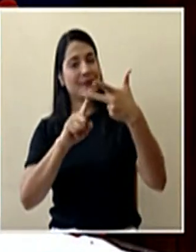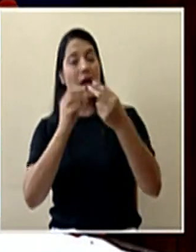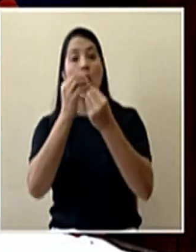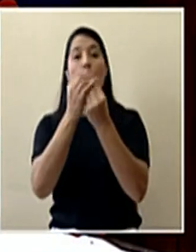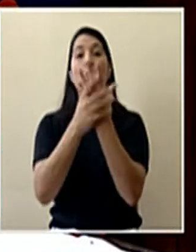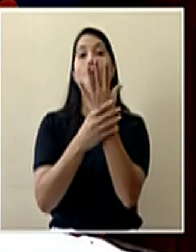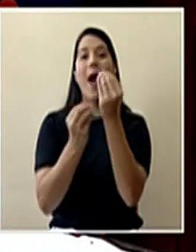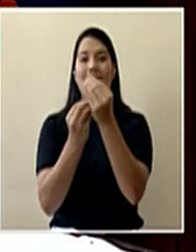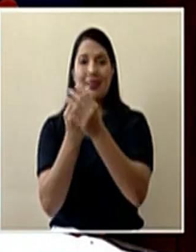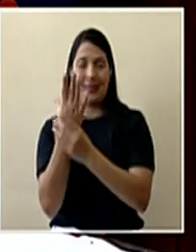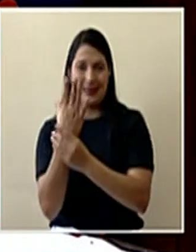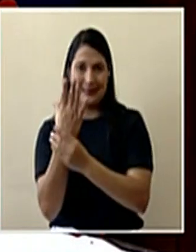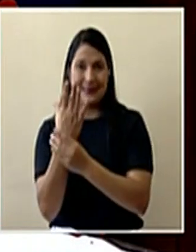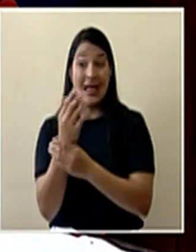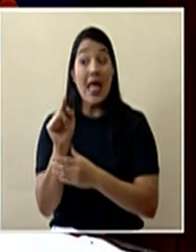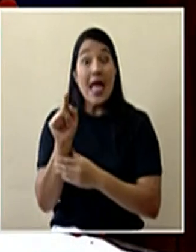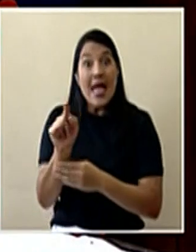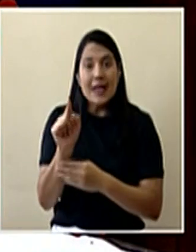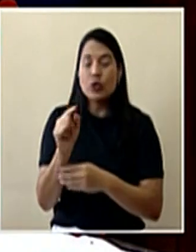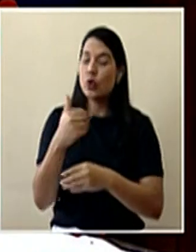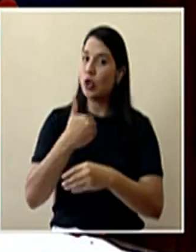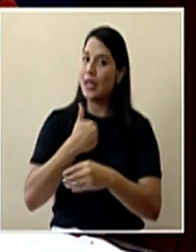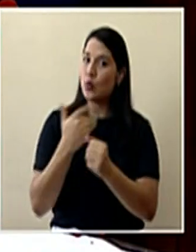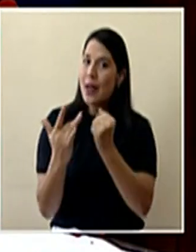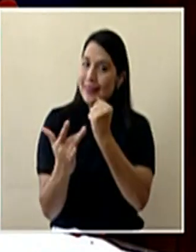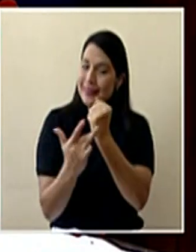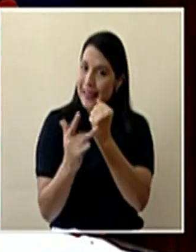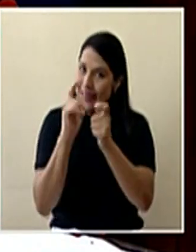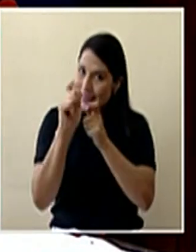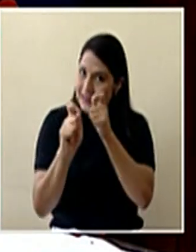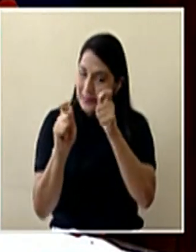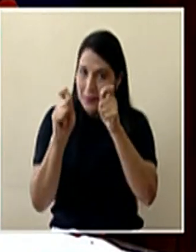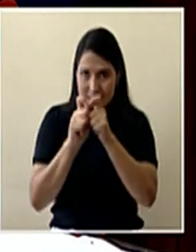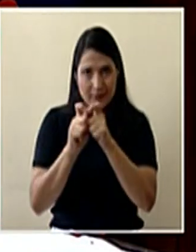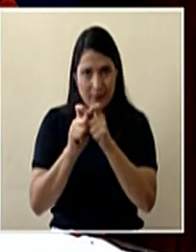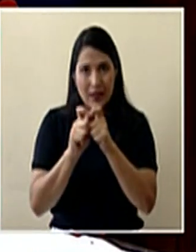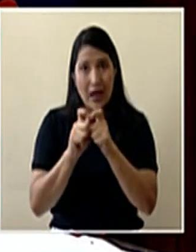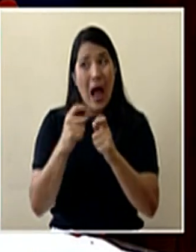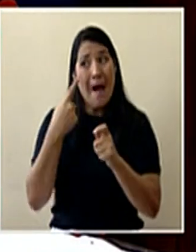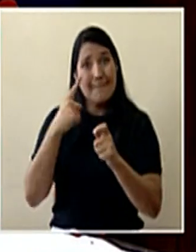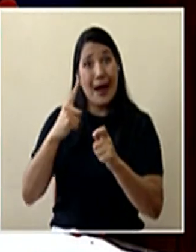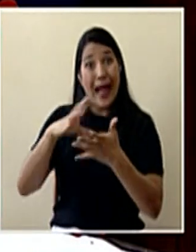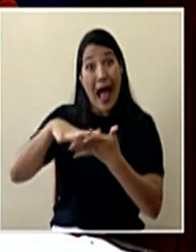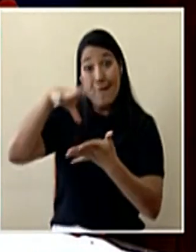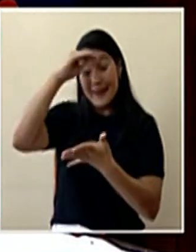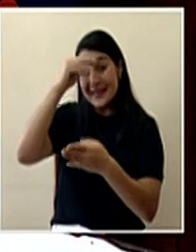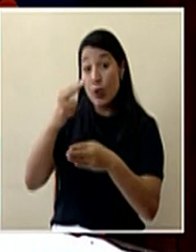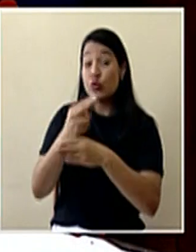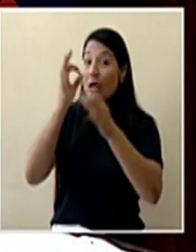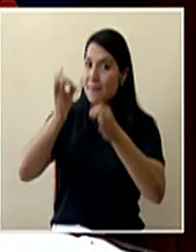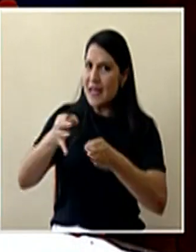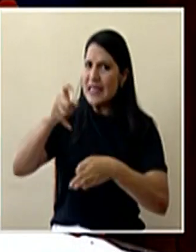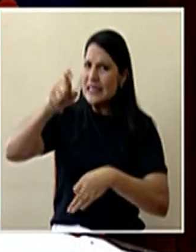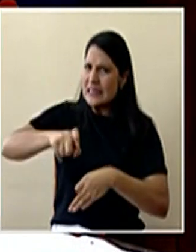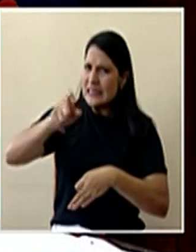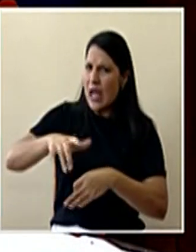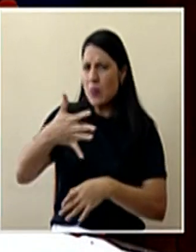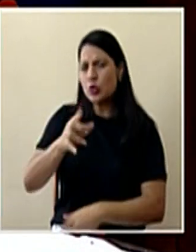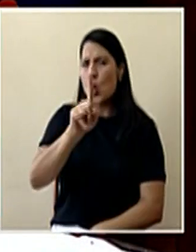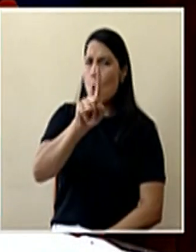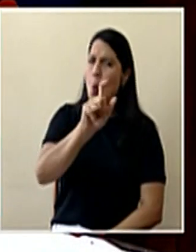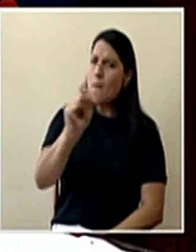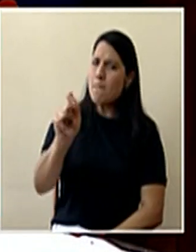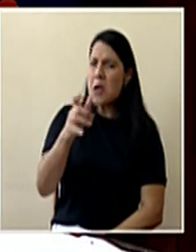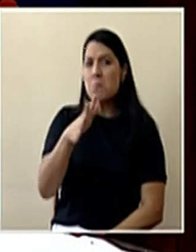y para abrirlos tienen toda una técnica especializada que uno puede durar aprendiéndola hasta 1 mes o 2 meses. Los guantes, si no se